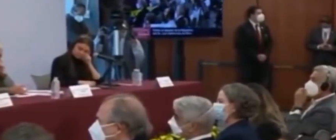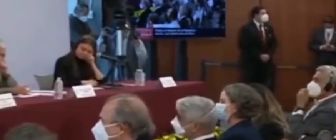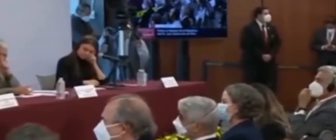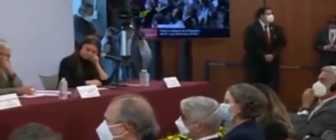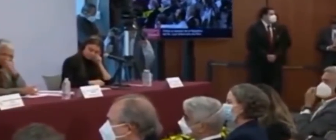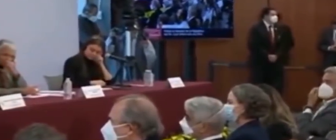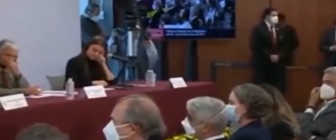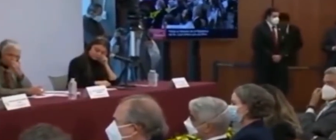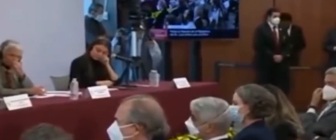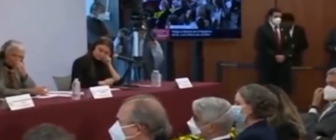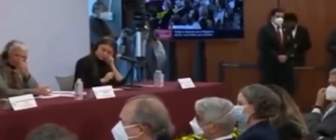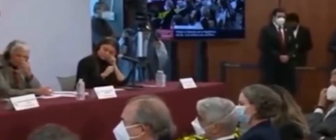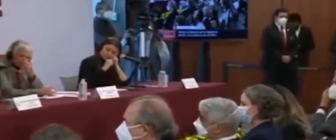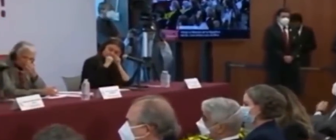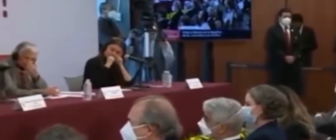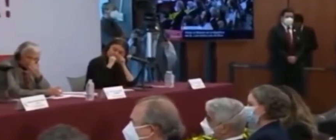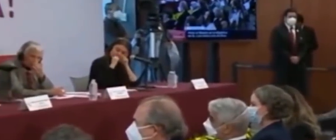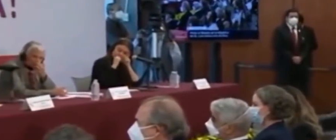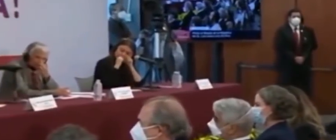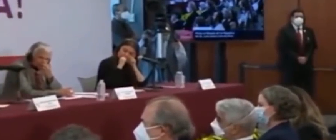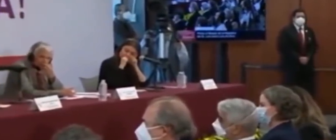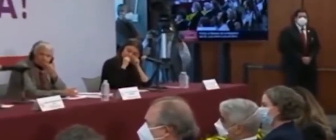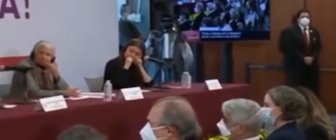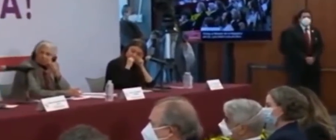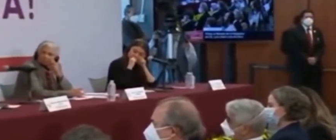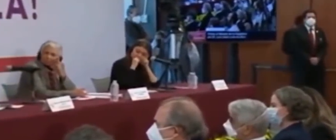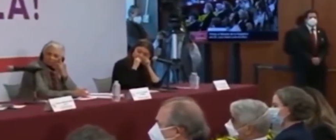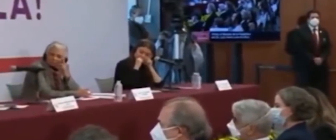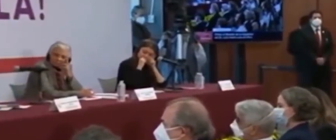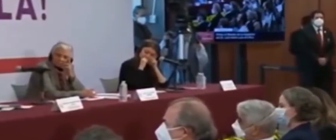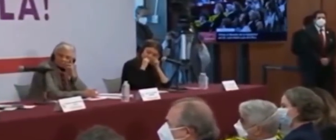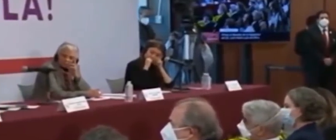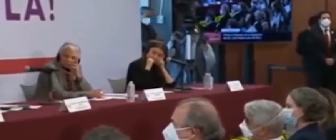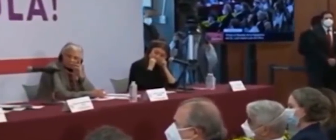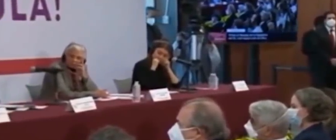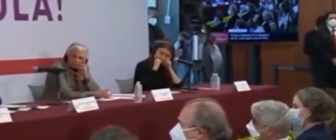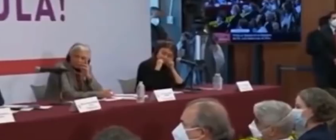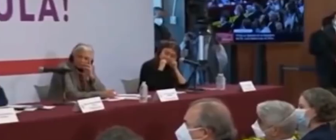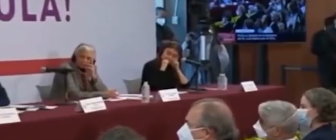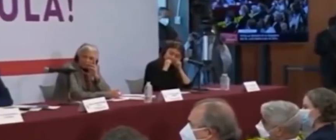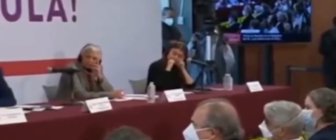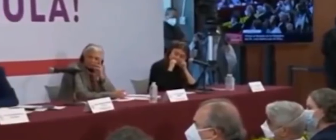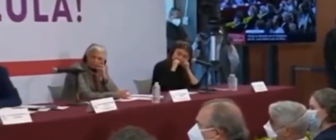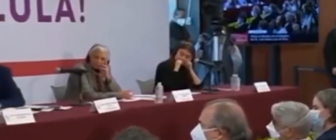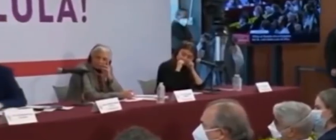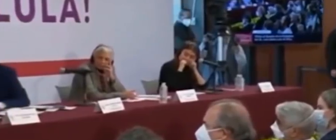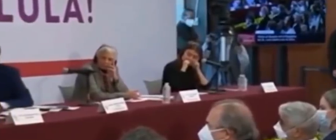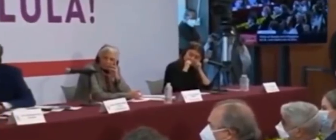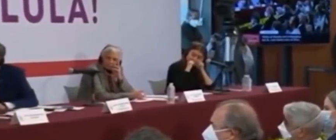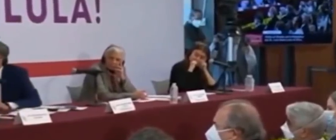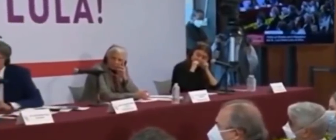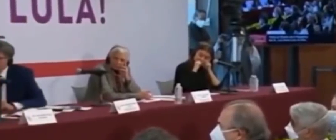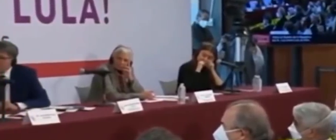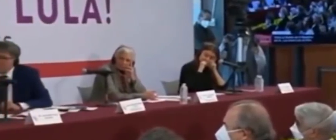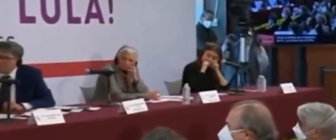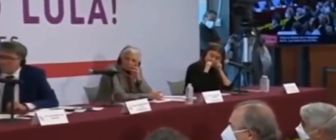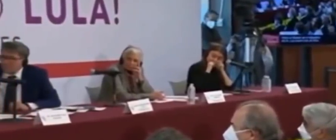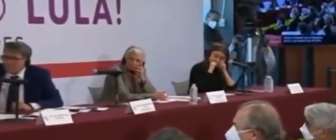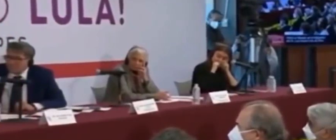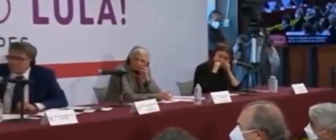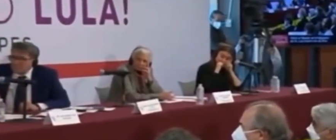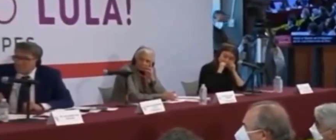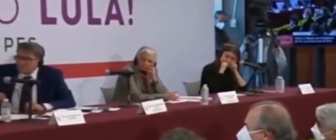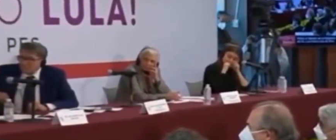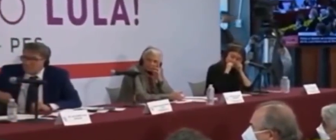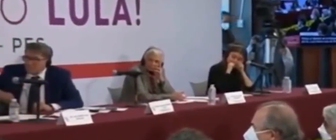que es la Universidad San Marcos. Brasil solo empezó a ter sua primeira universidade em